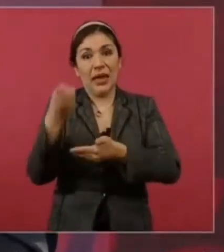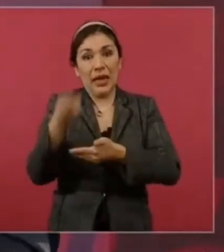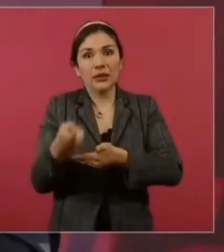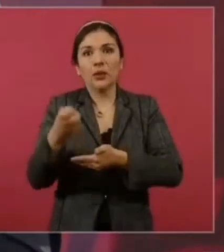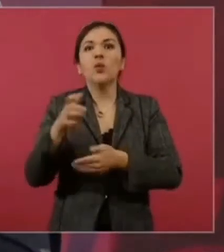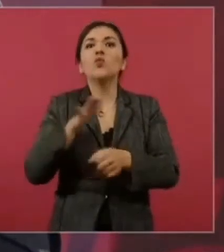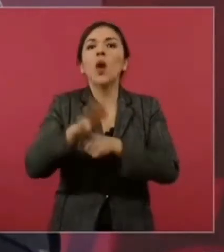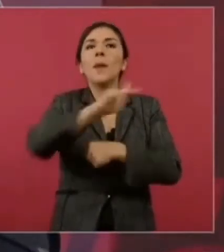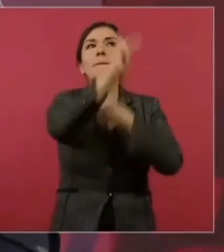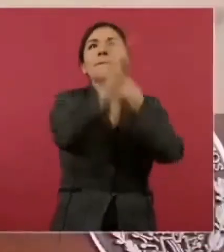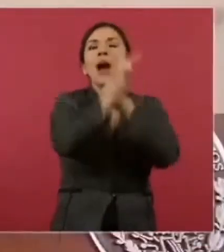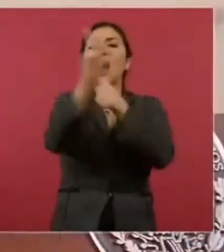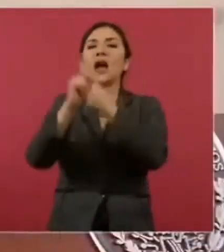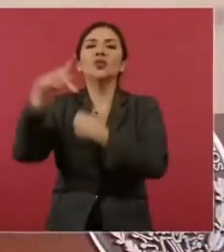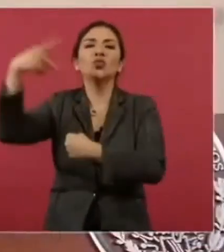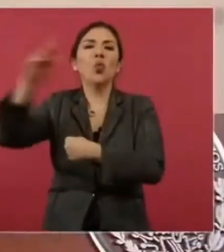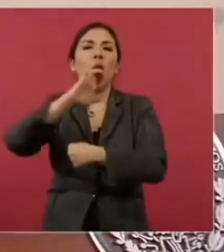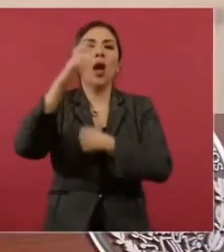en los países europeos.